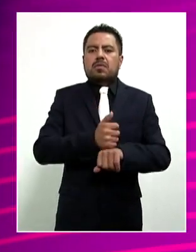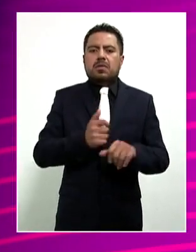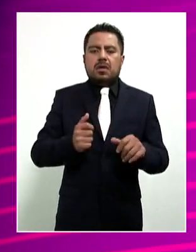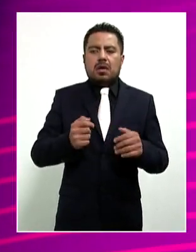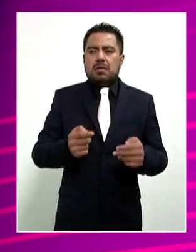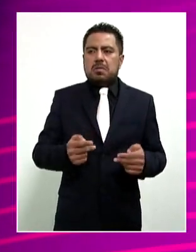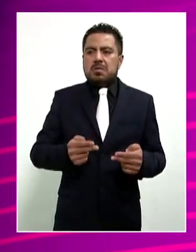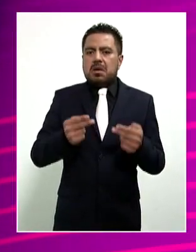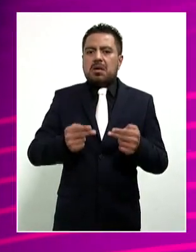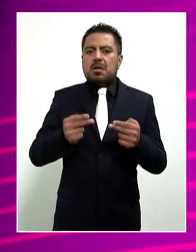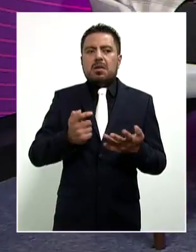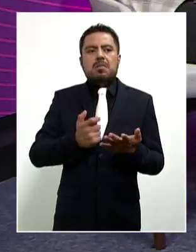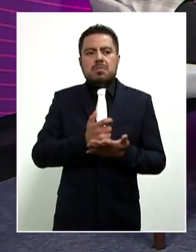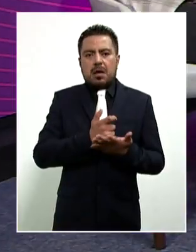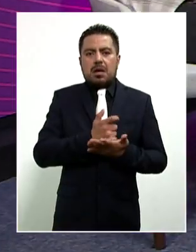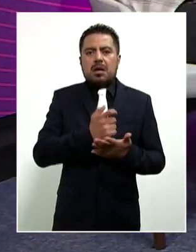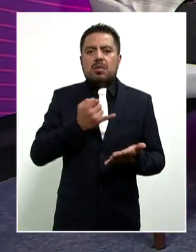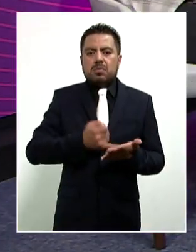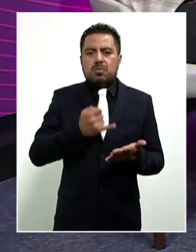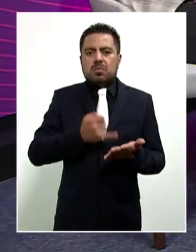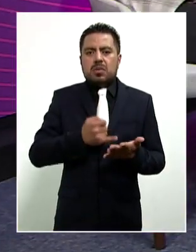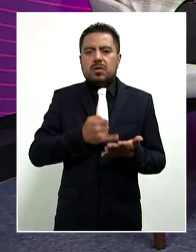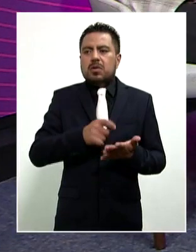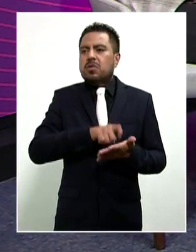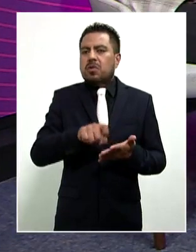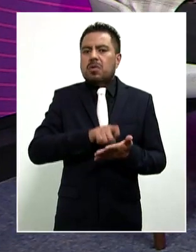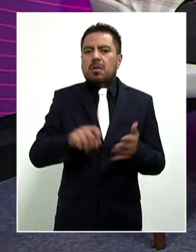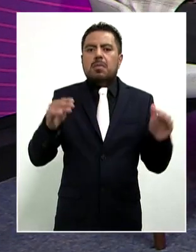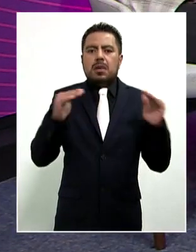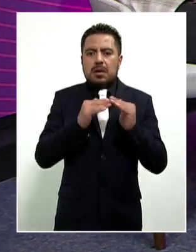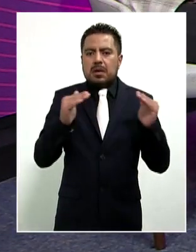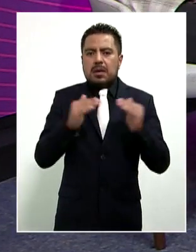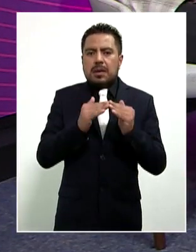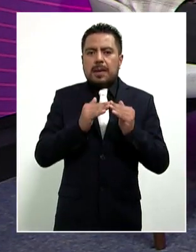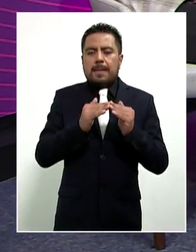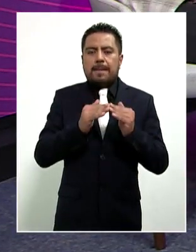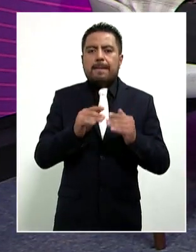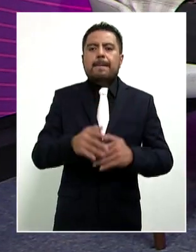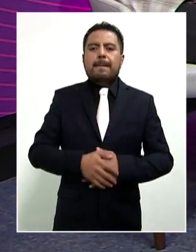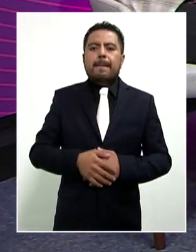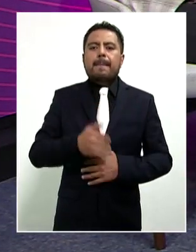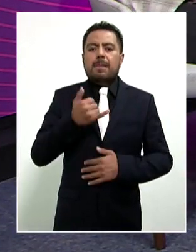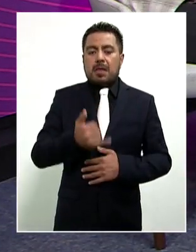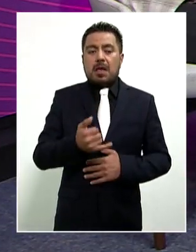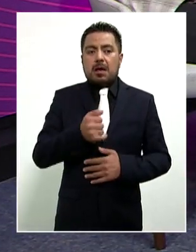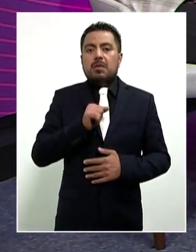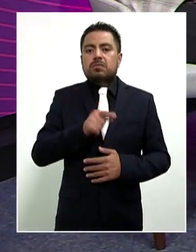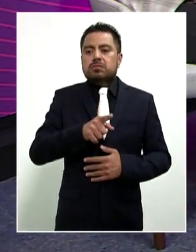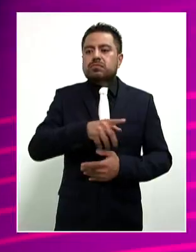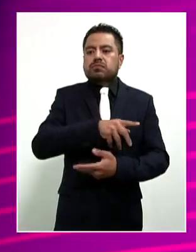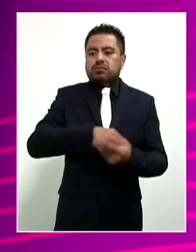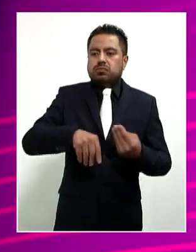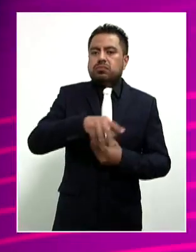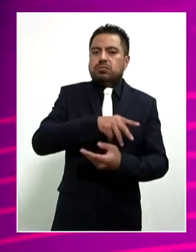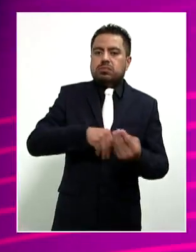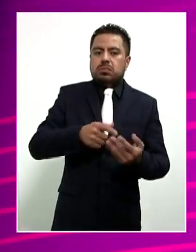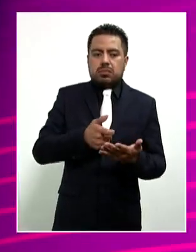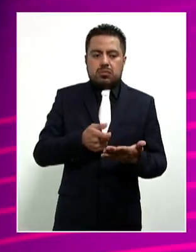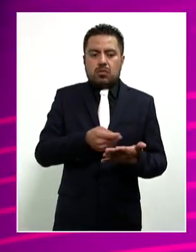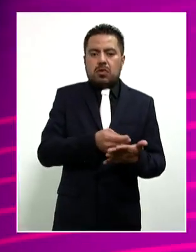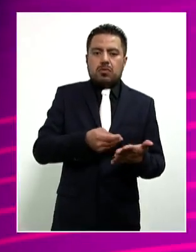negocios, pagan impuestos, compran casas y contribuyen a la